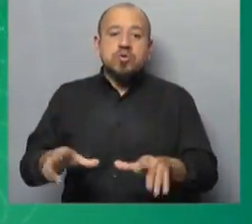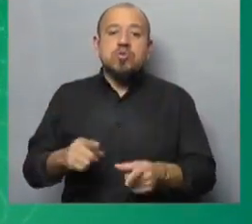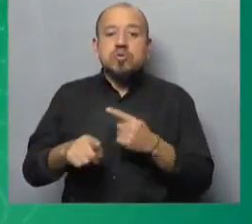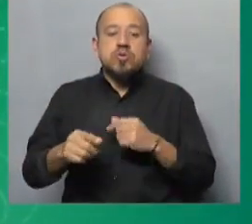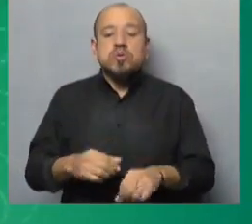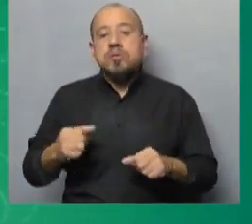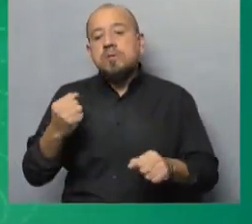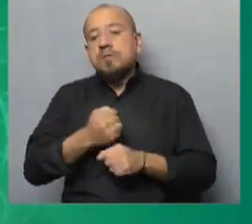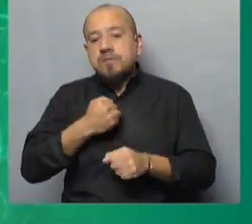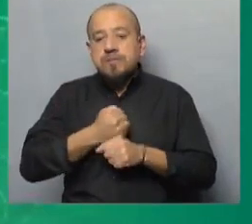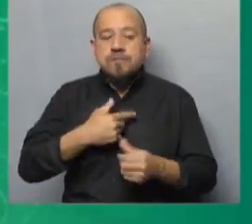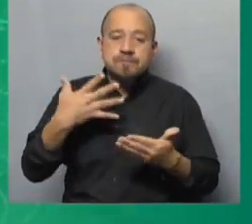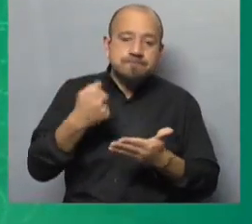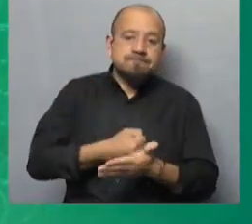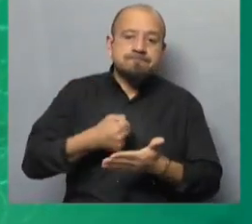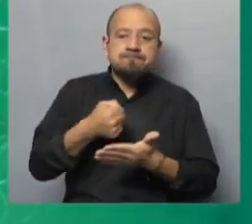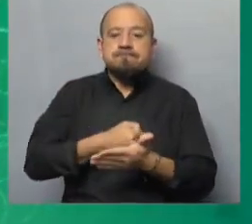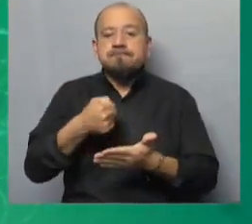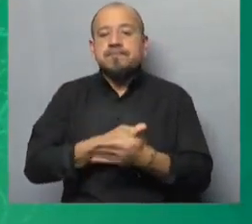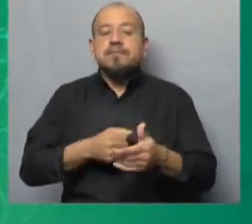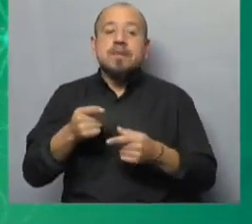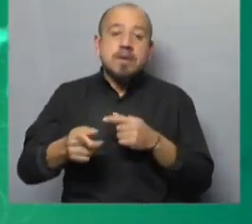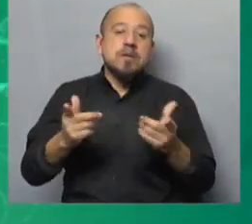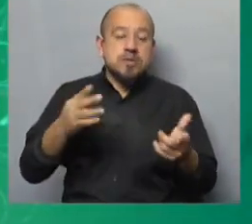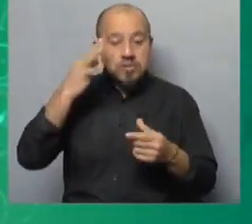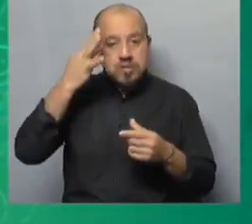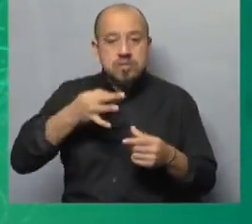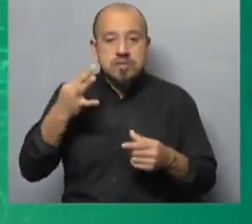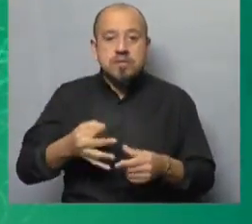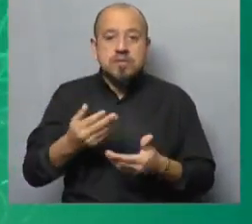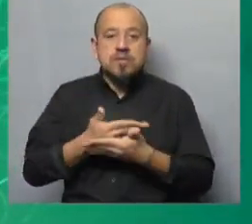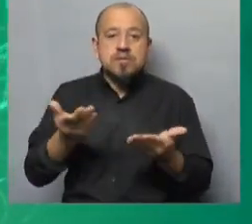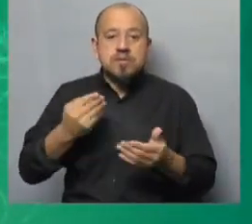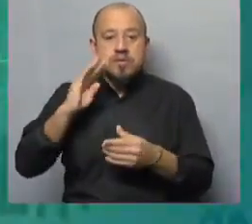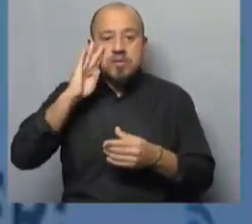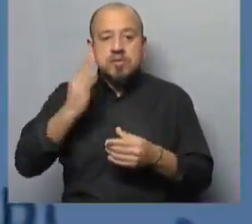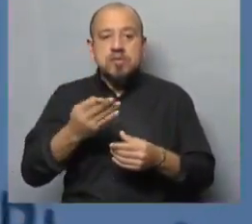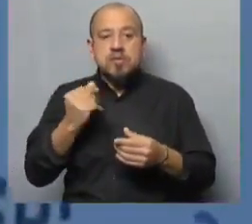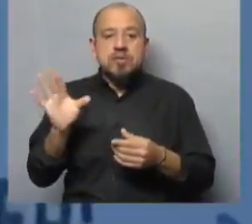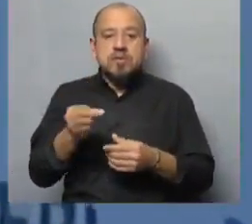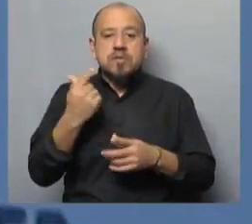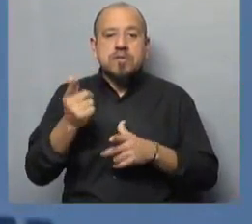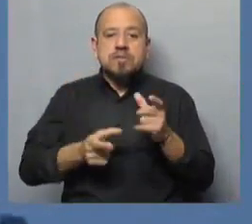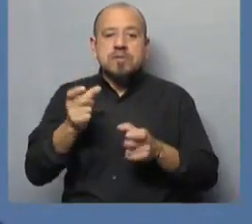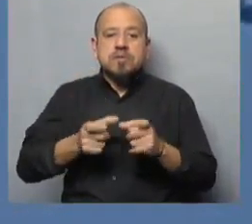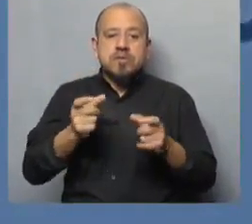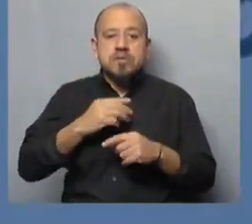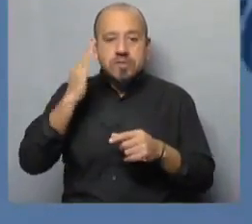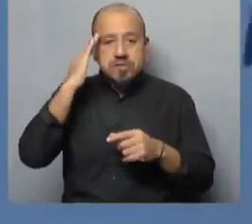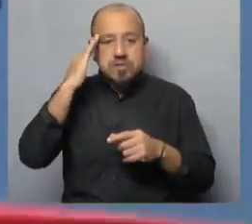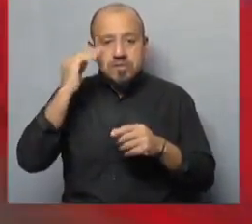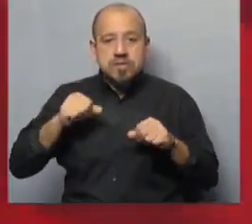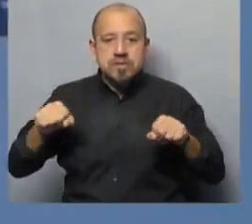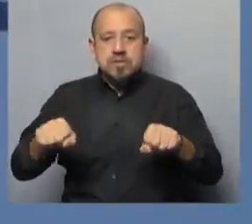vienen peleando que todo mundo se superó relata la verdad que eso fue marc y con el reconocimiento toda la gente que sabe el nivel de remo mundial